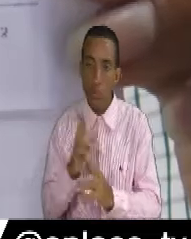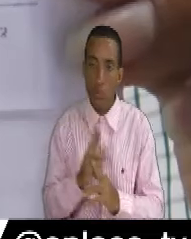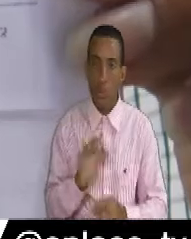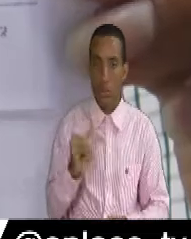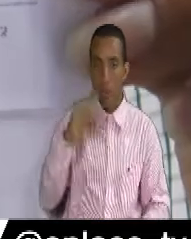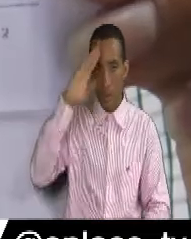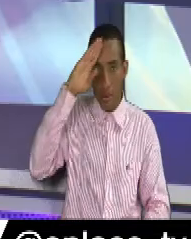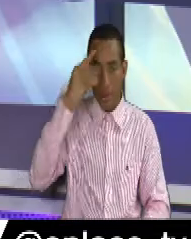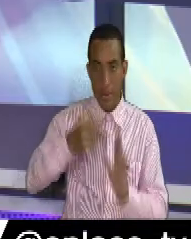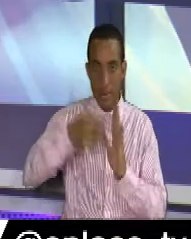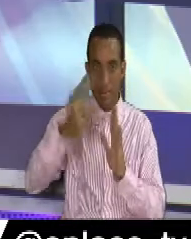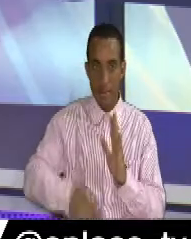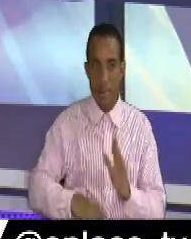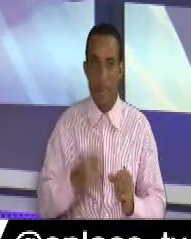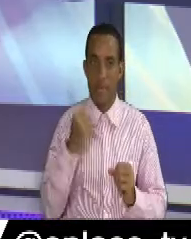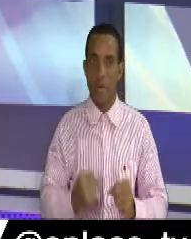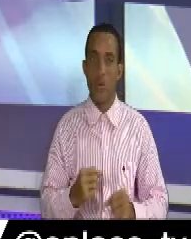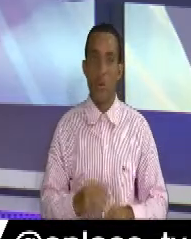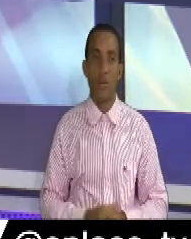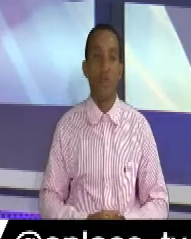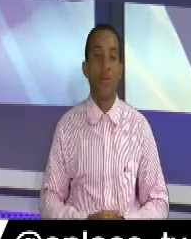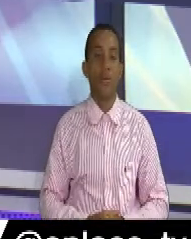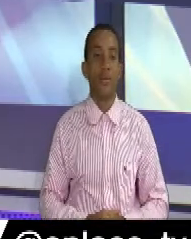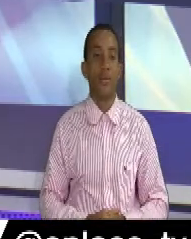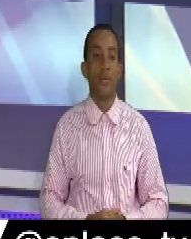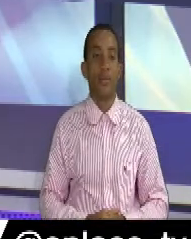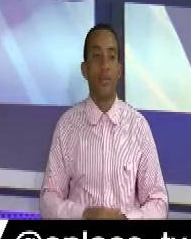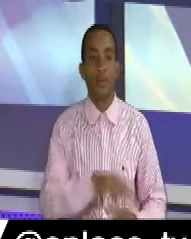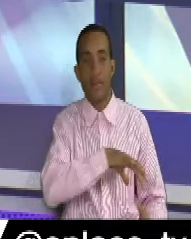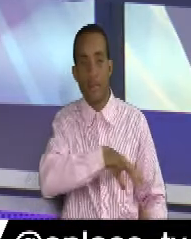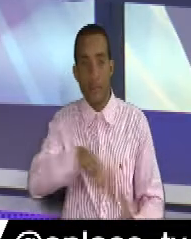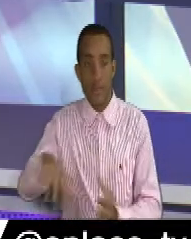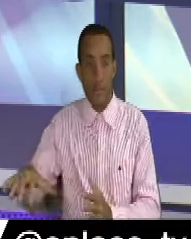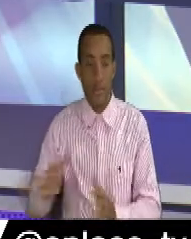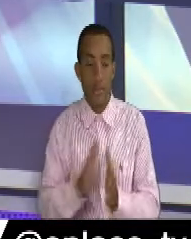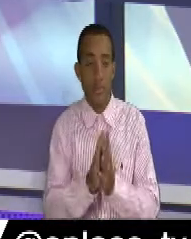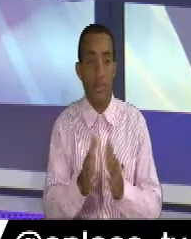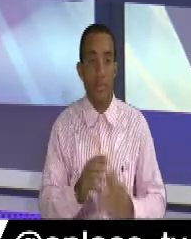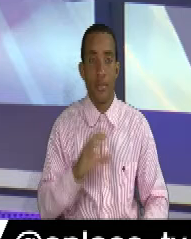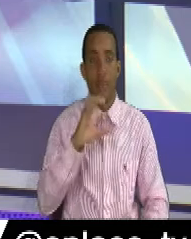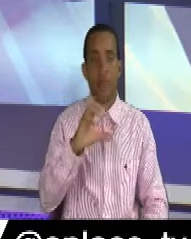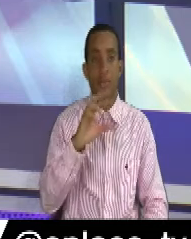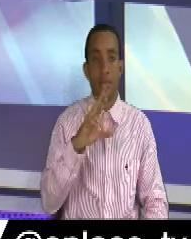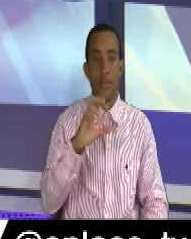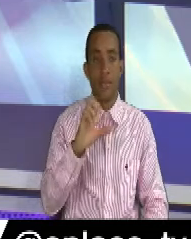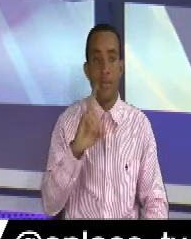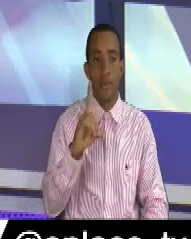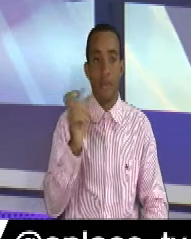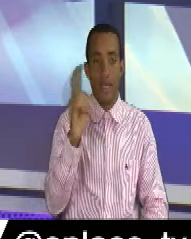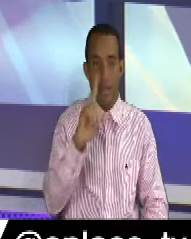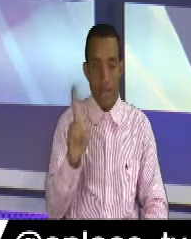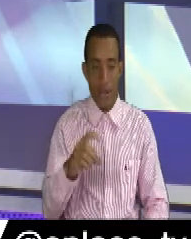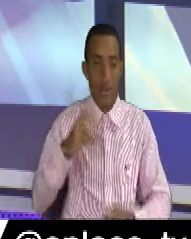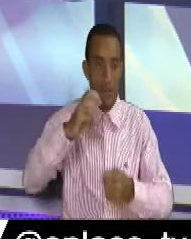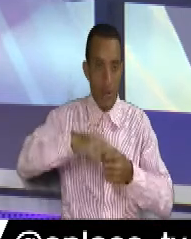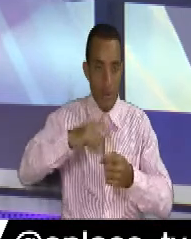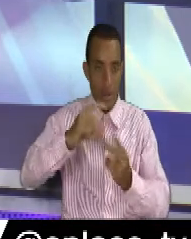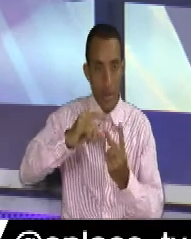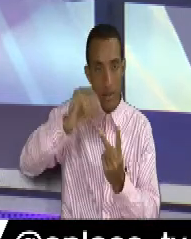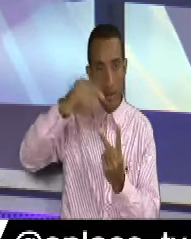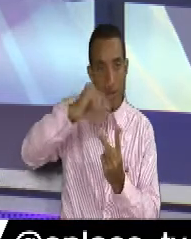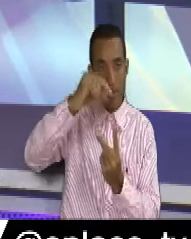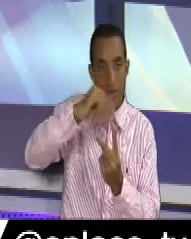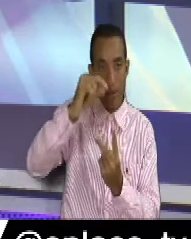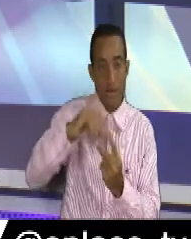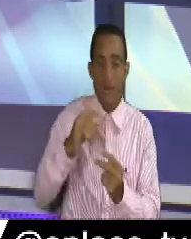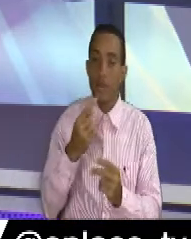autoridad. Por su parte, la Corporación Regional para la Defensa de los Derechos Humanos, CREDOS, recepcionó la denuncia de la